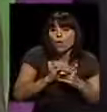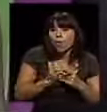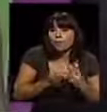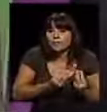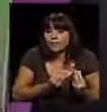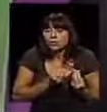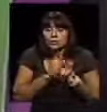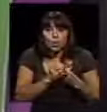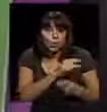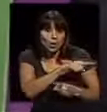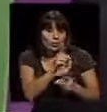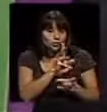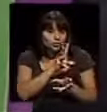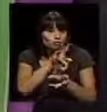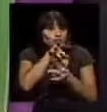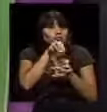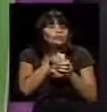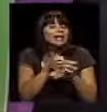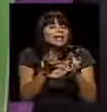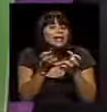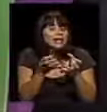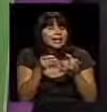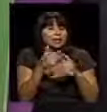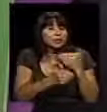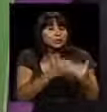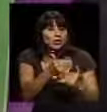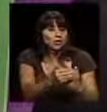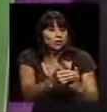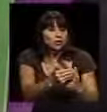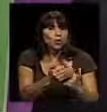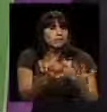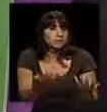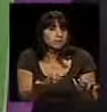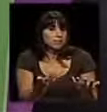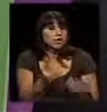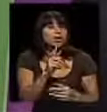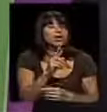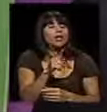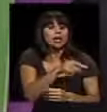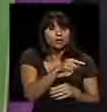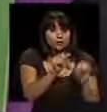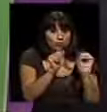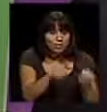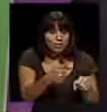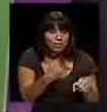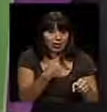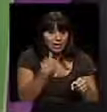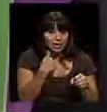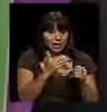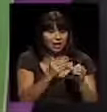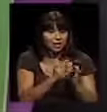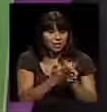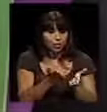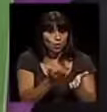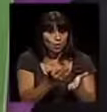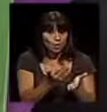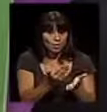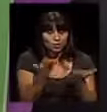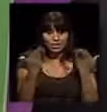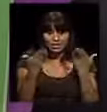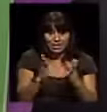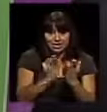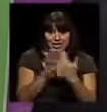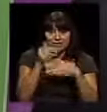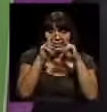más bien ellos involucrarse más con este proceso, ¿de qué manera podrían no solo acceder al documento que está en línea? No sé si hay otros métodos también